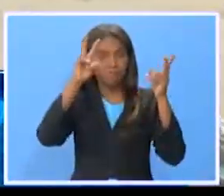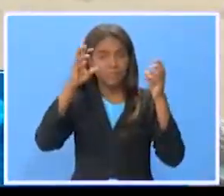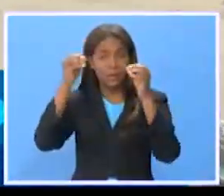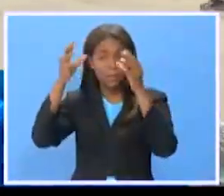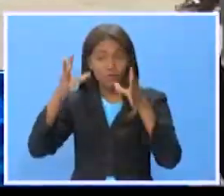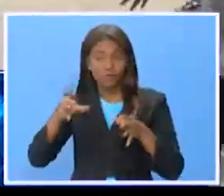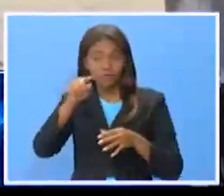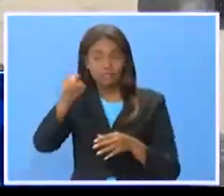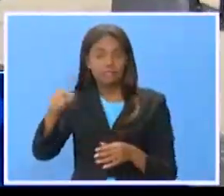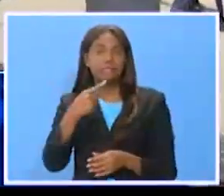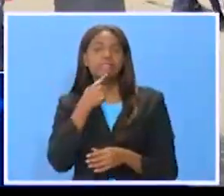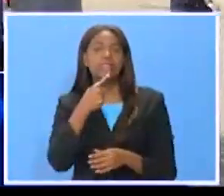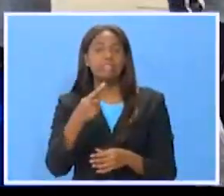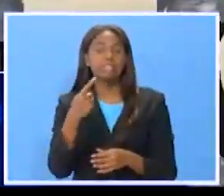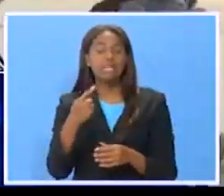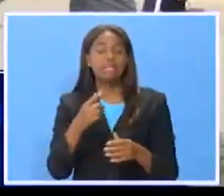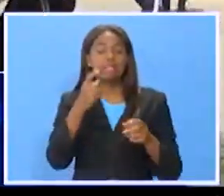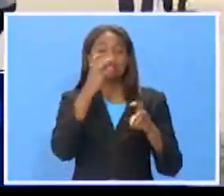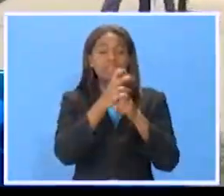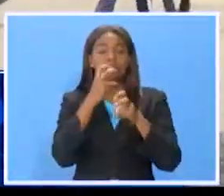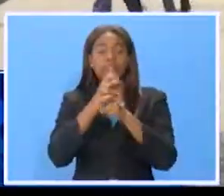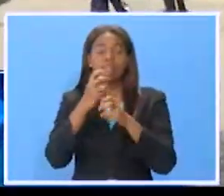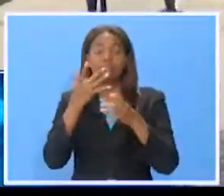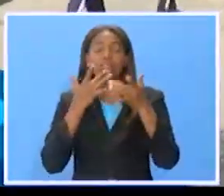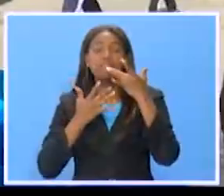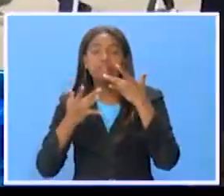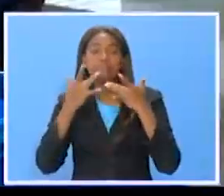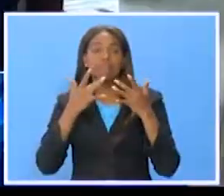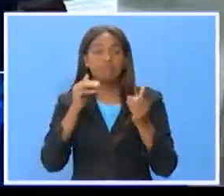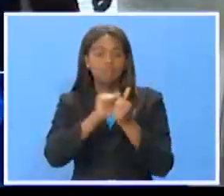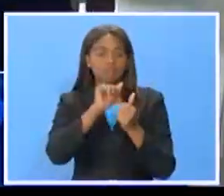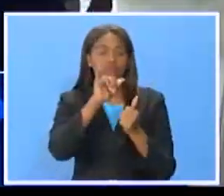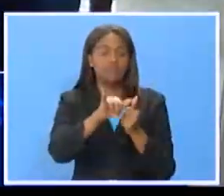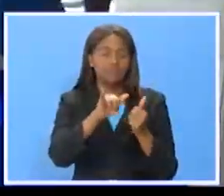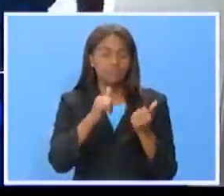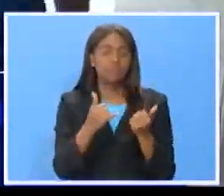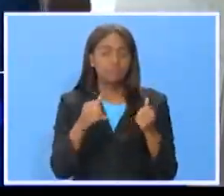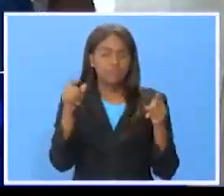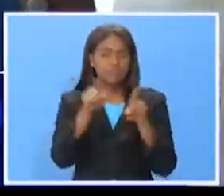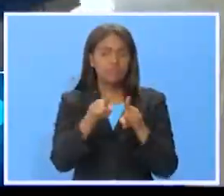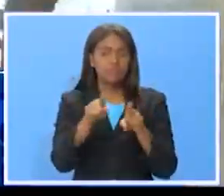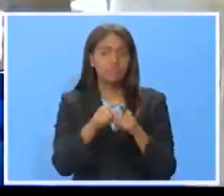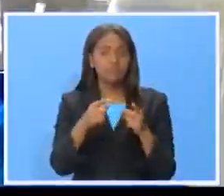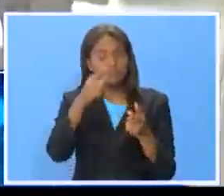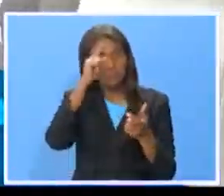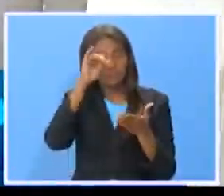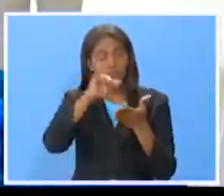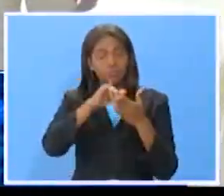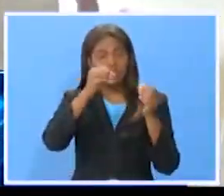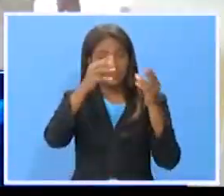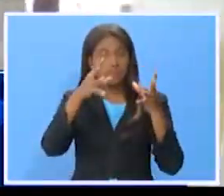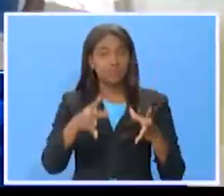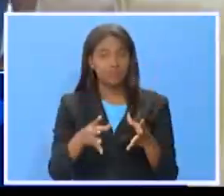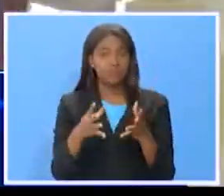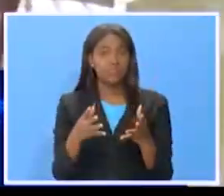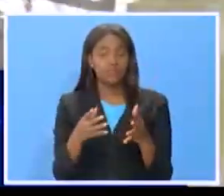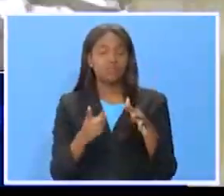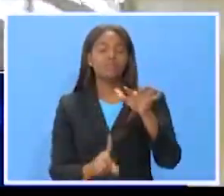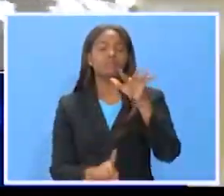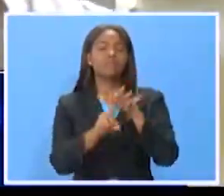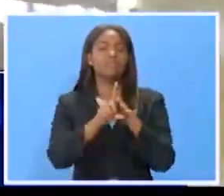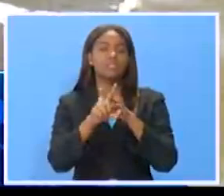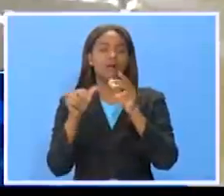educativos expresaron que las dificultades de conexión virtual, además de la falta de presencia del maestro, influyeron de